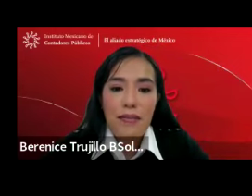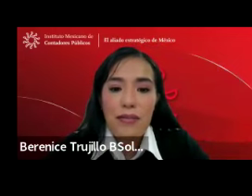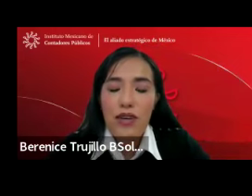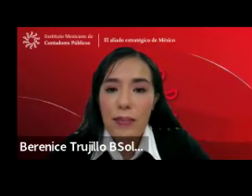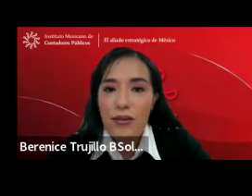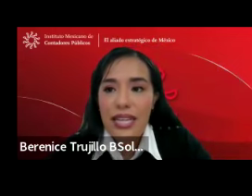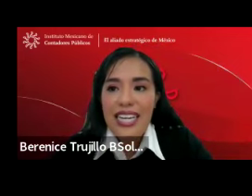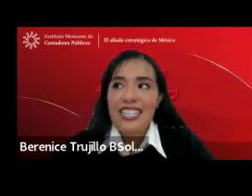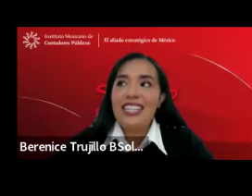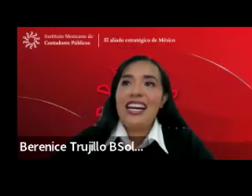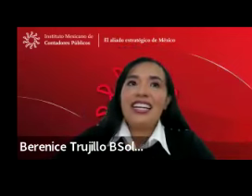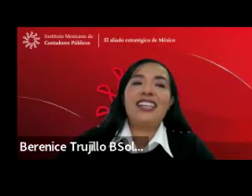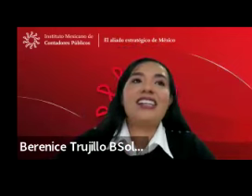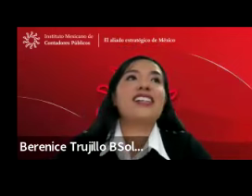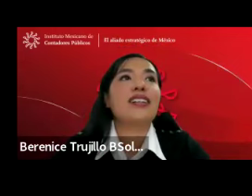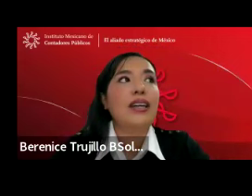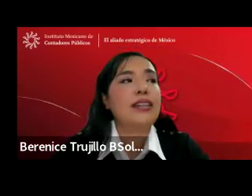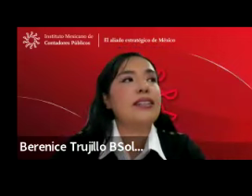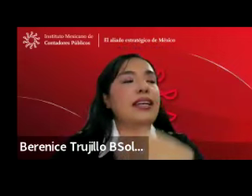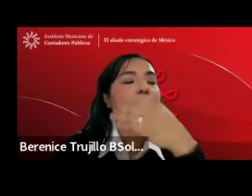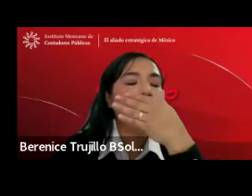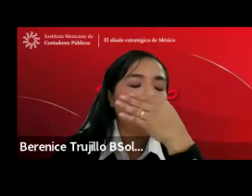Ahora bien, también vi una pregunta que decía,